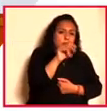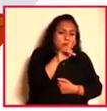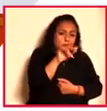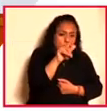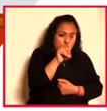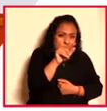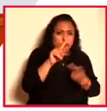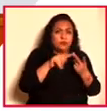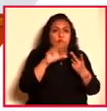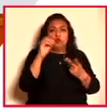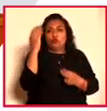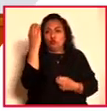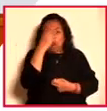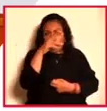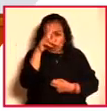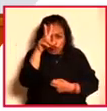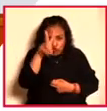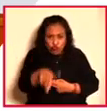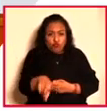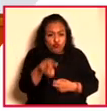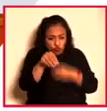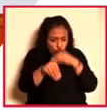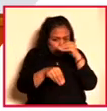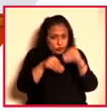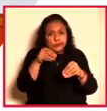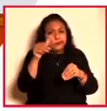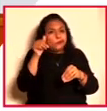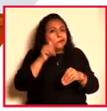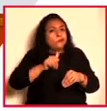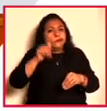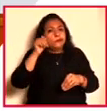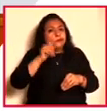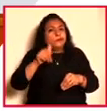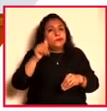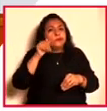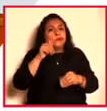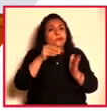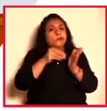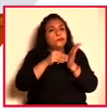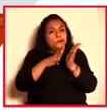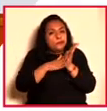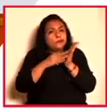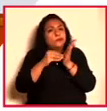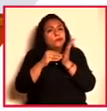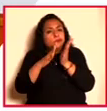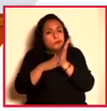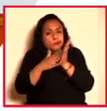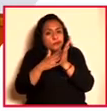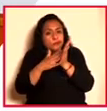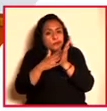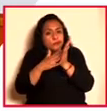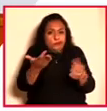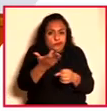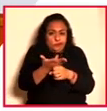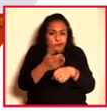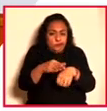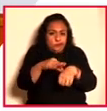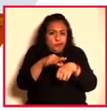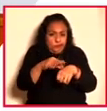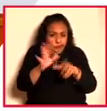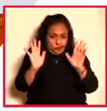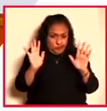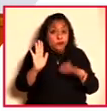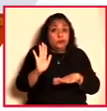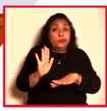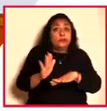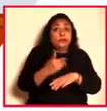que realmente sea construida, siempre va a ser un registro documental del momento que se está viviendo, porque